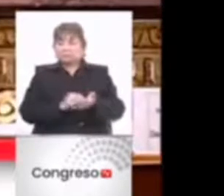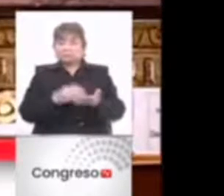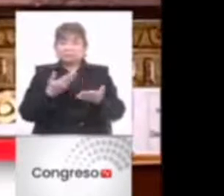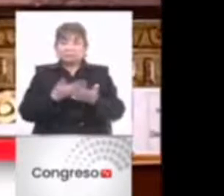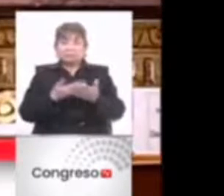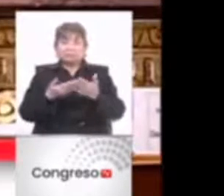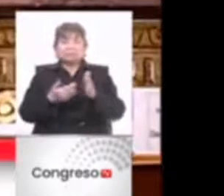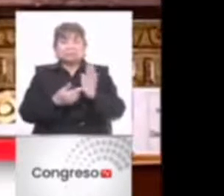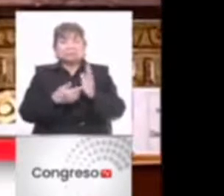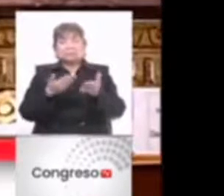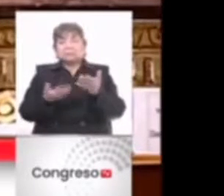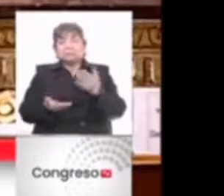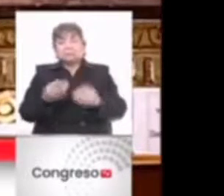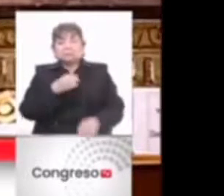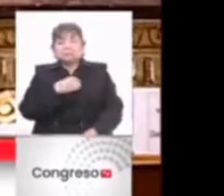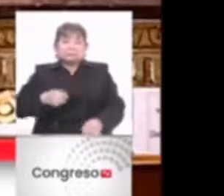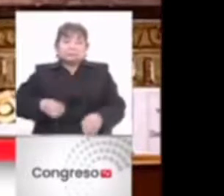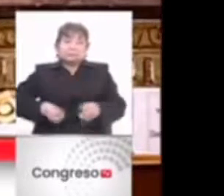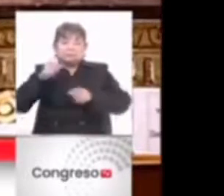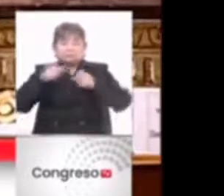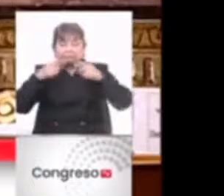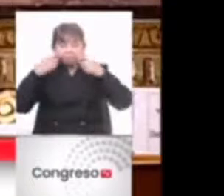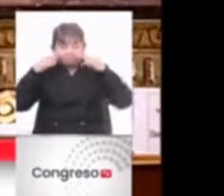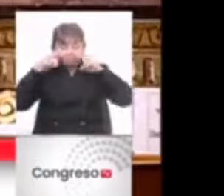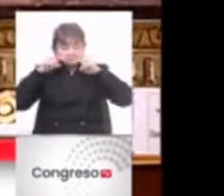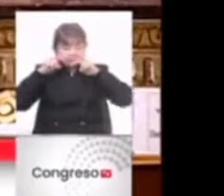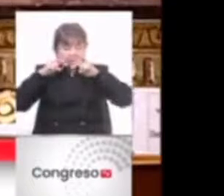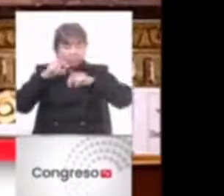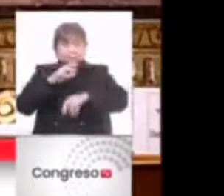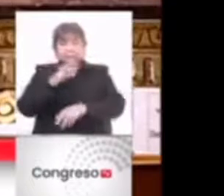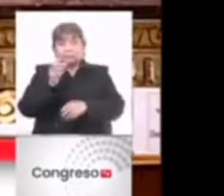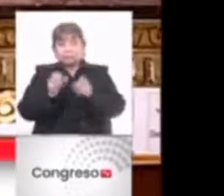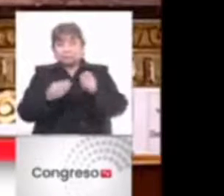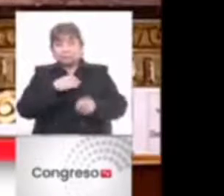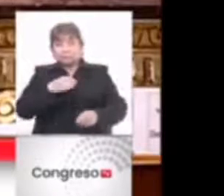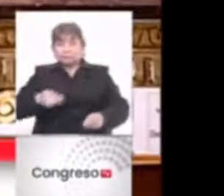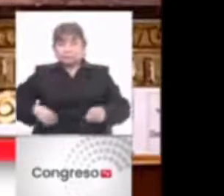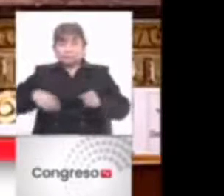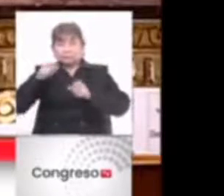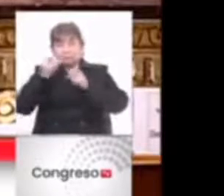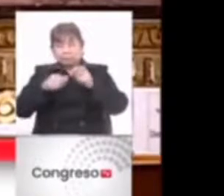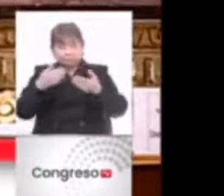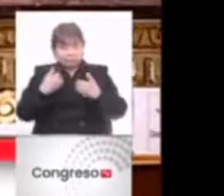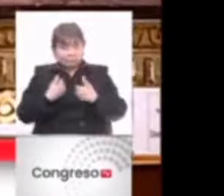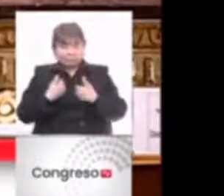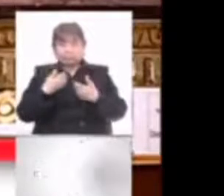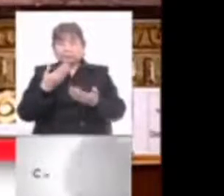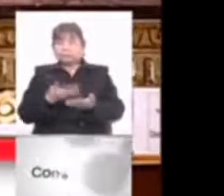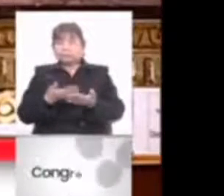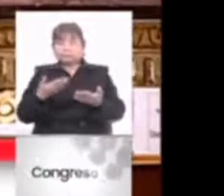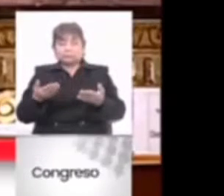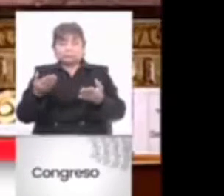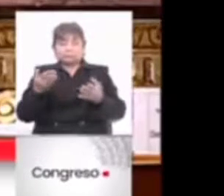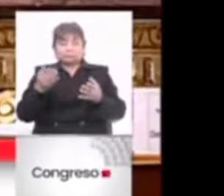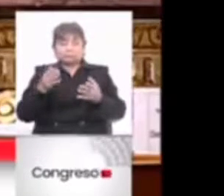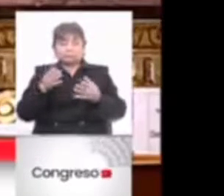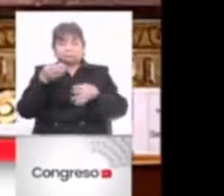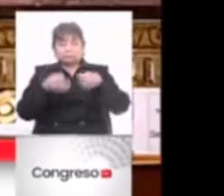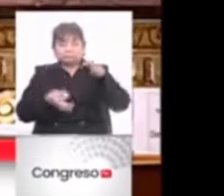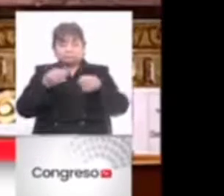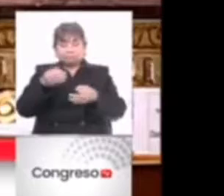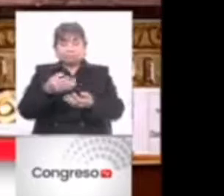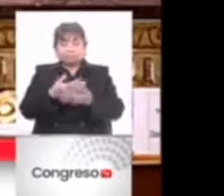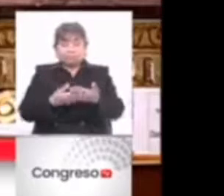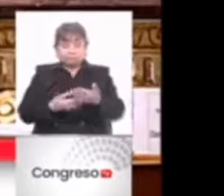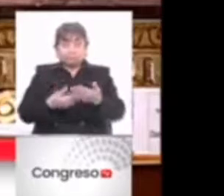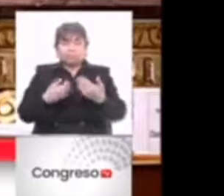pruebas. En todo caso, ya el Ministerio Público está investigando y el Ministerio Público como paladín de la